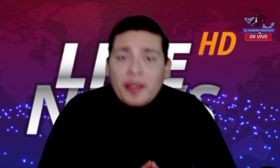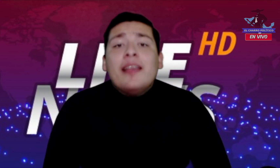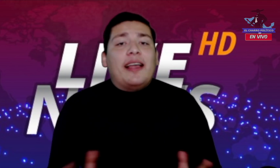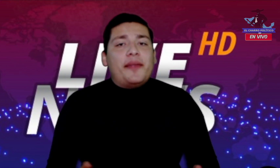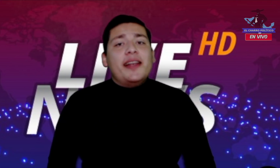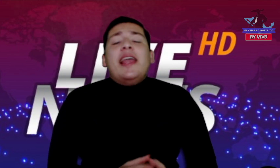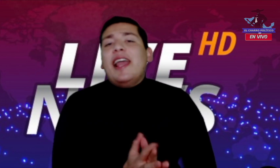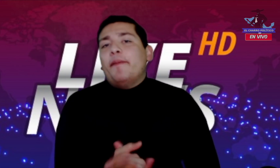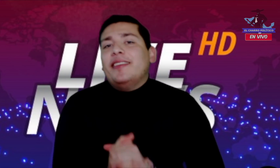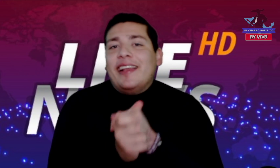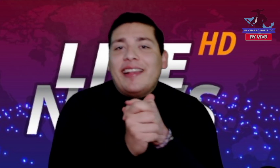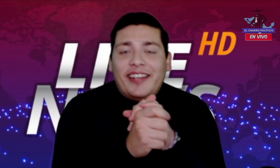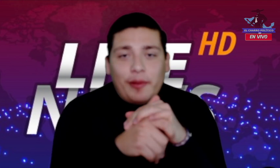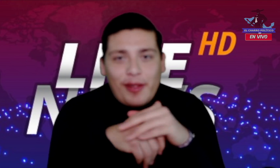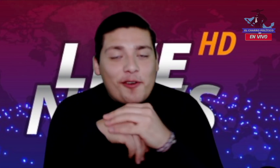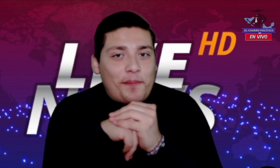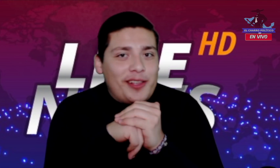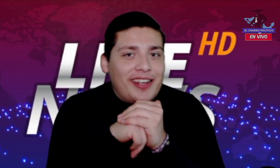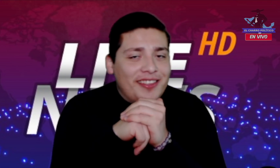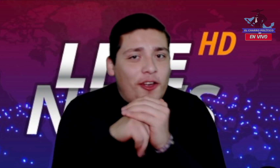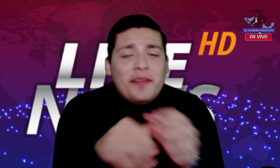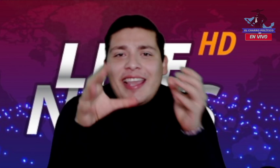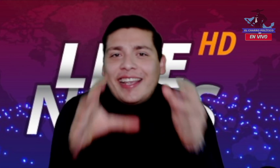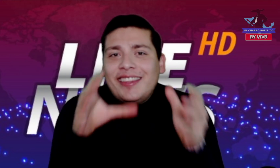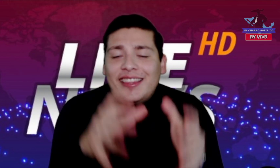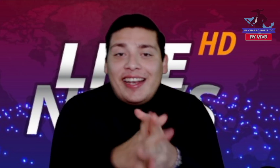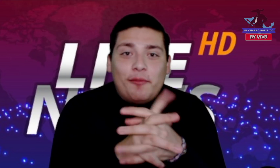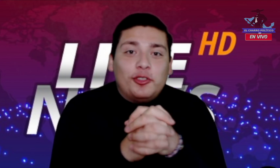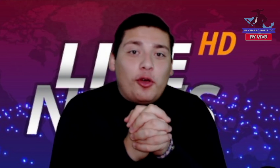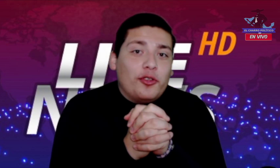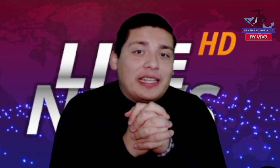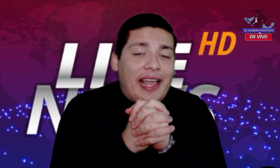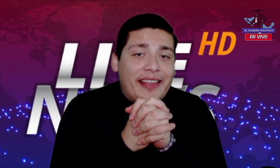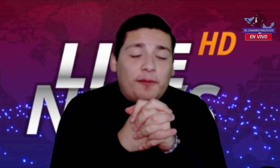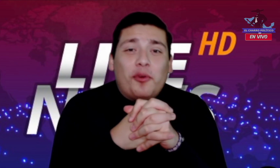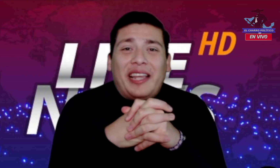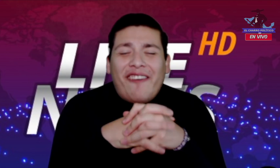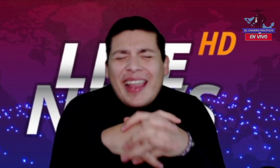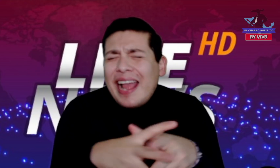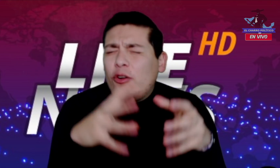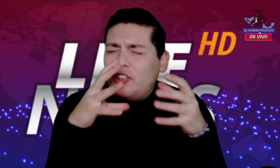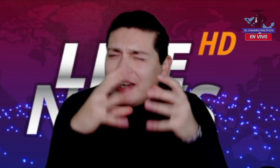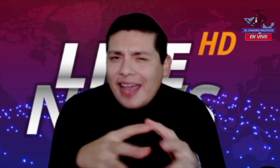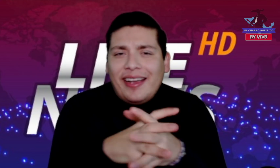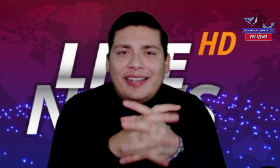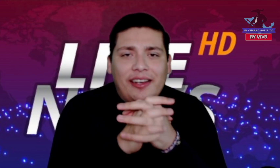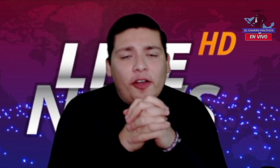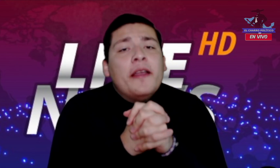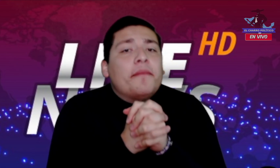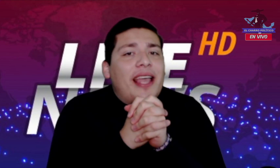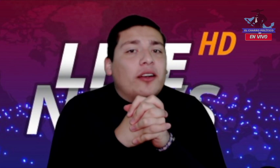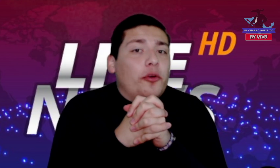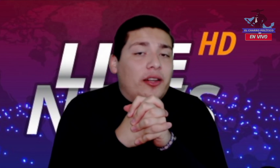Cacho. También el presidente Andrés Manuel rompió el silencio, y aquí te tenemos todos los detalles, porque vaya la cochinada que